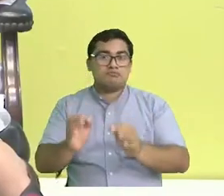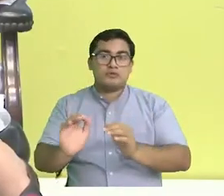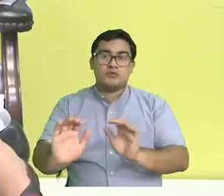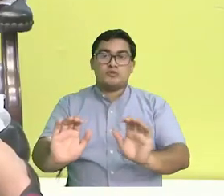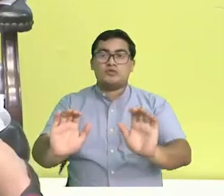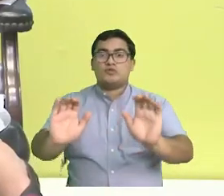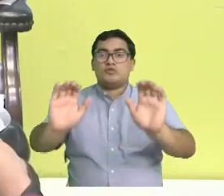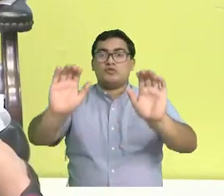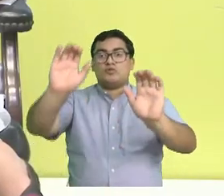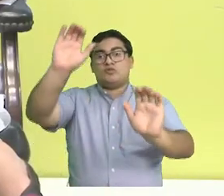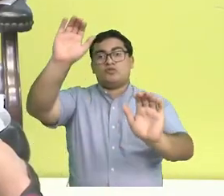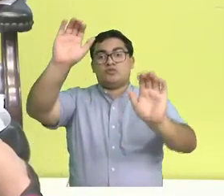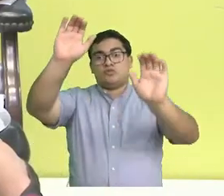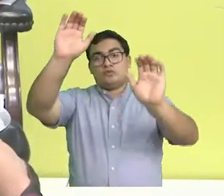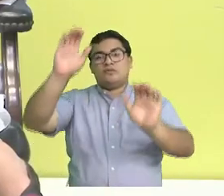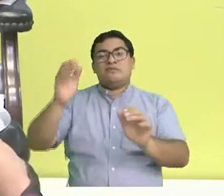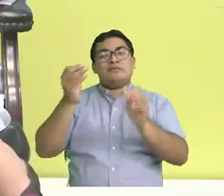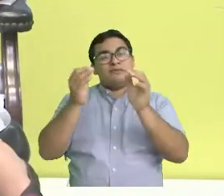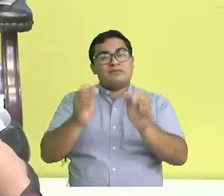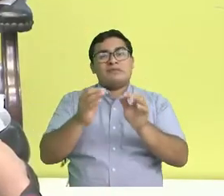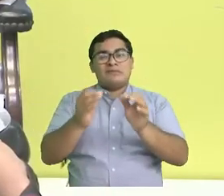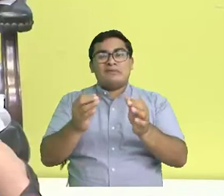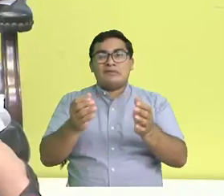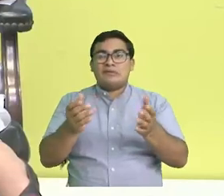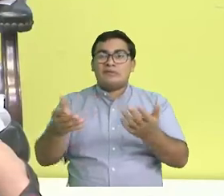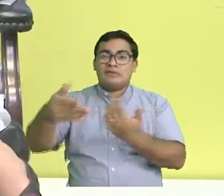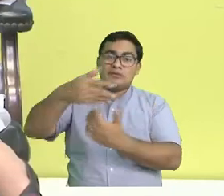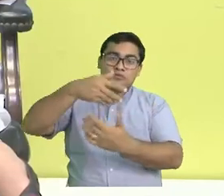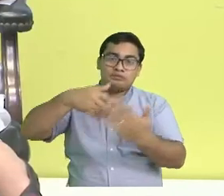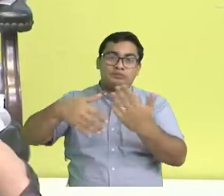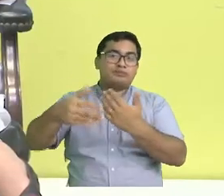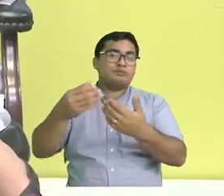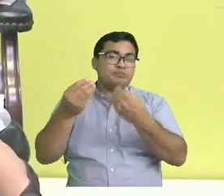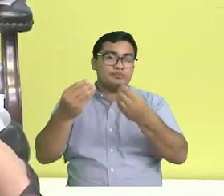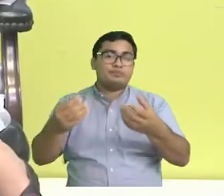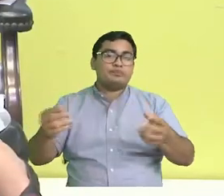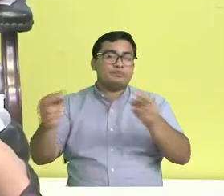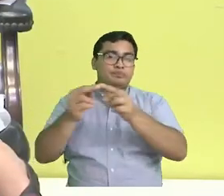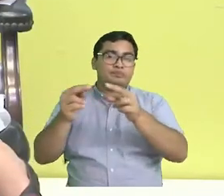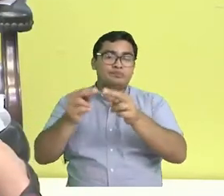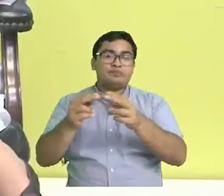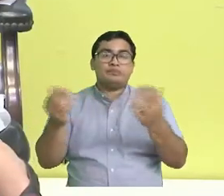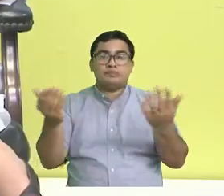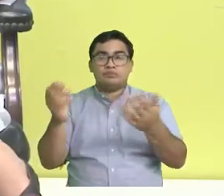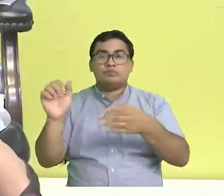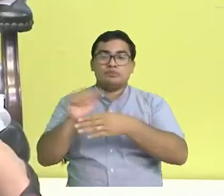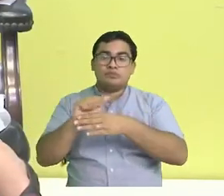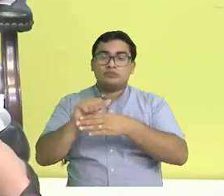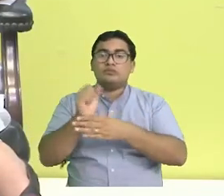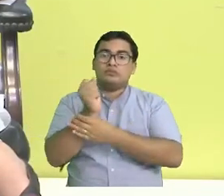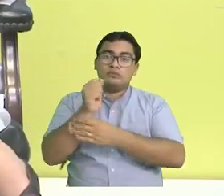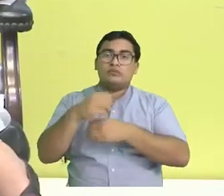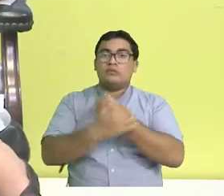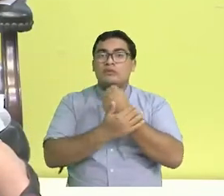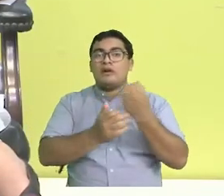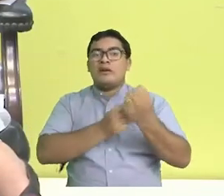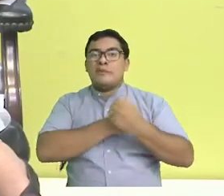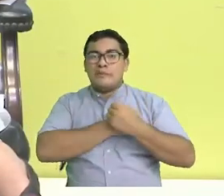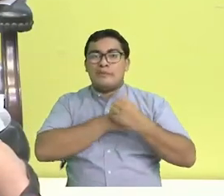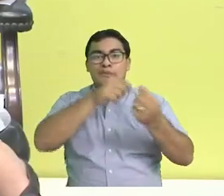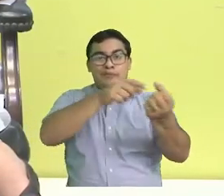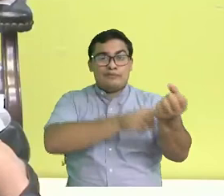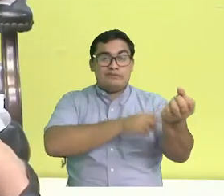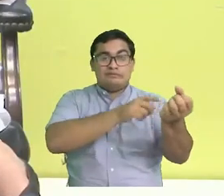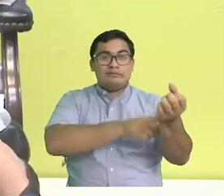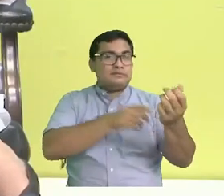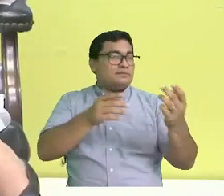creciendo, aunque ellos sean más pequeños que sus hermanitos, tienden a involucrarse mucho en las terapias de los hermanos. El amor de hermanos en todos lados se